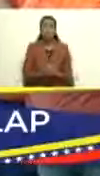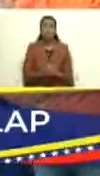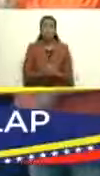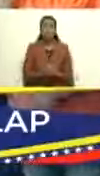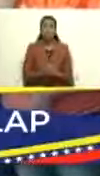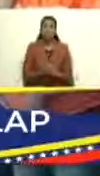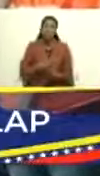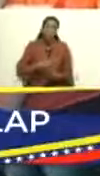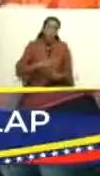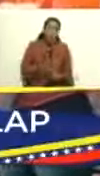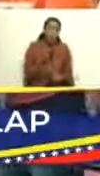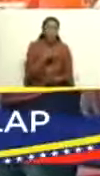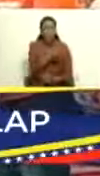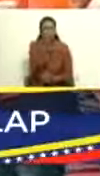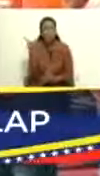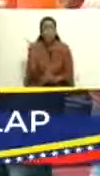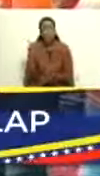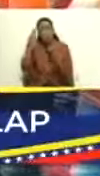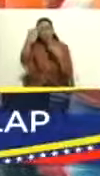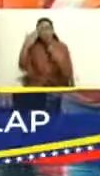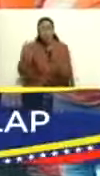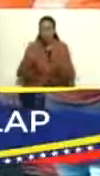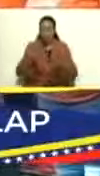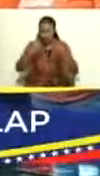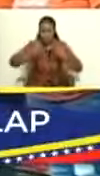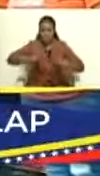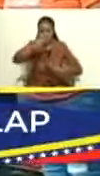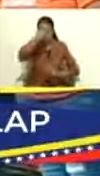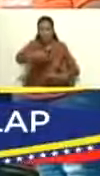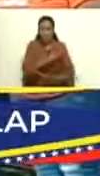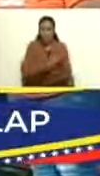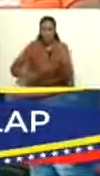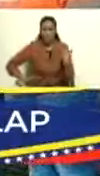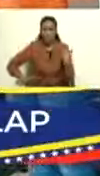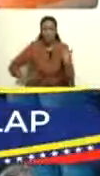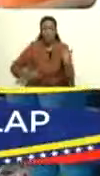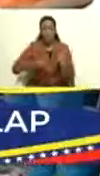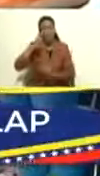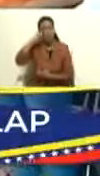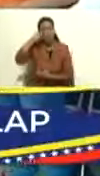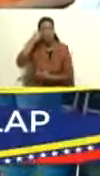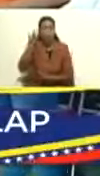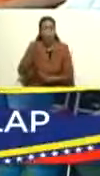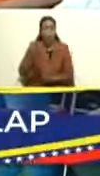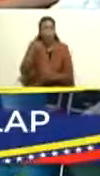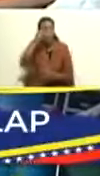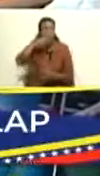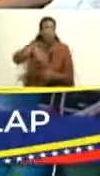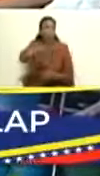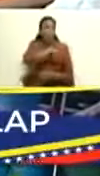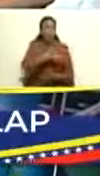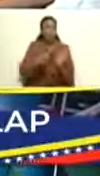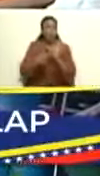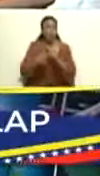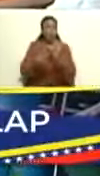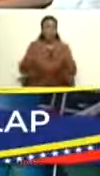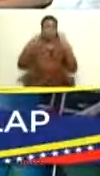Yo quisiera que una de ustedes me diera un saludo y le recordara a todo el país que nos están